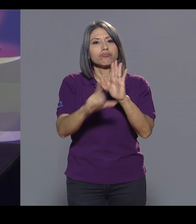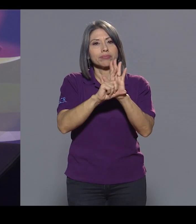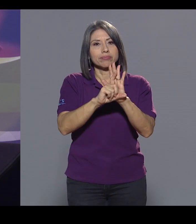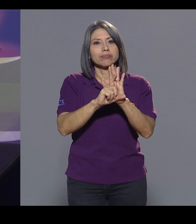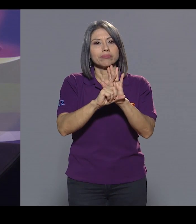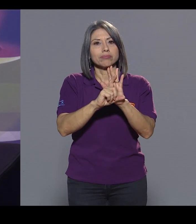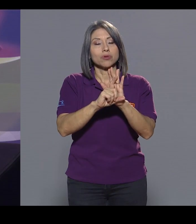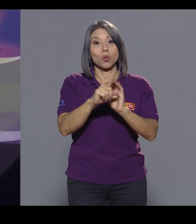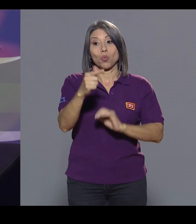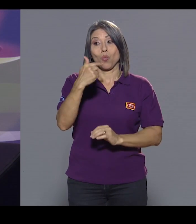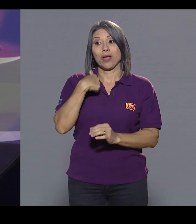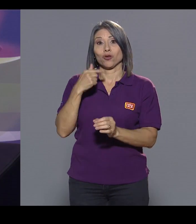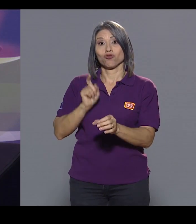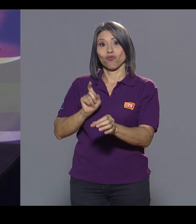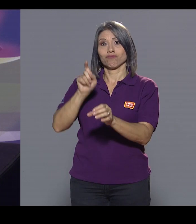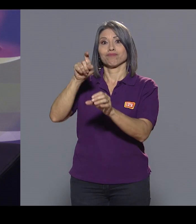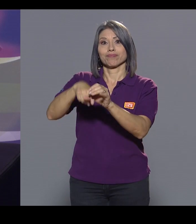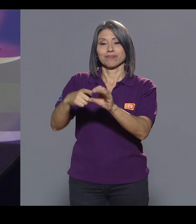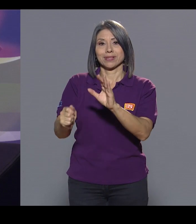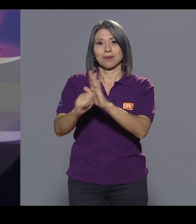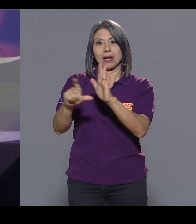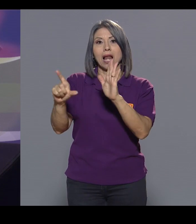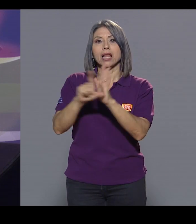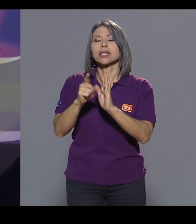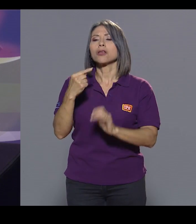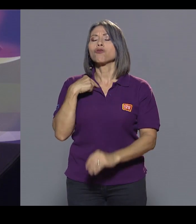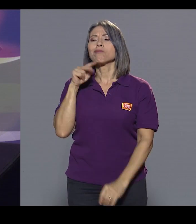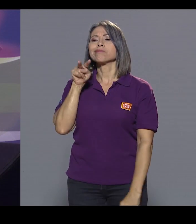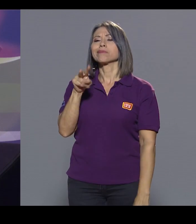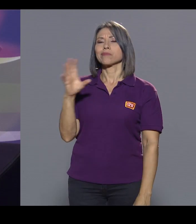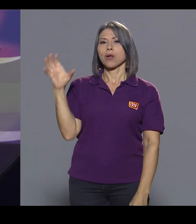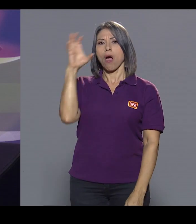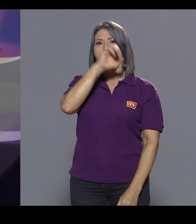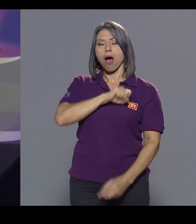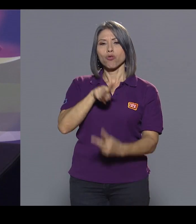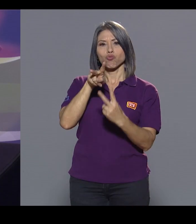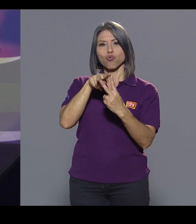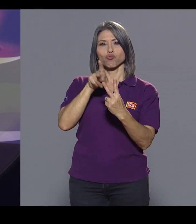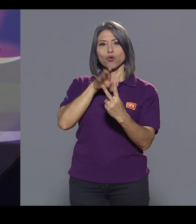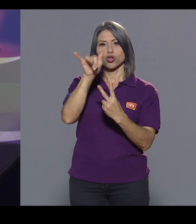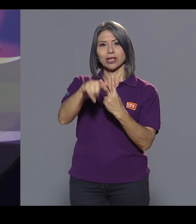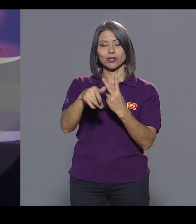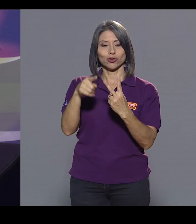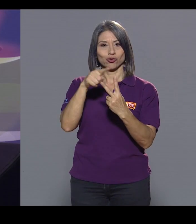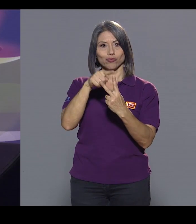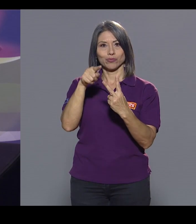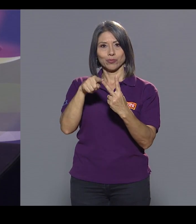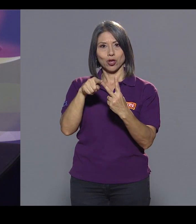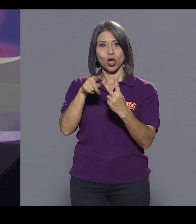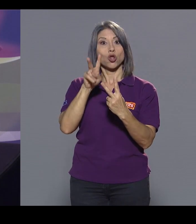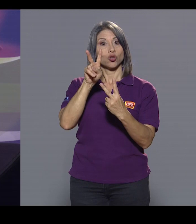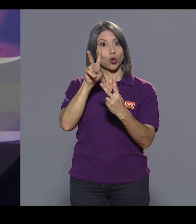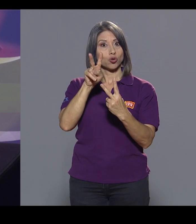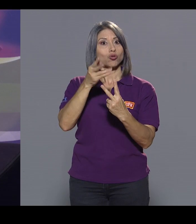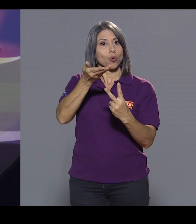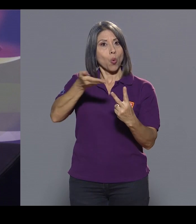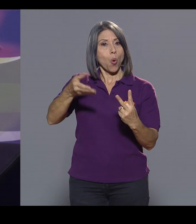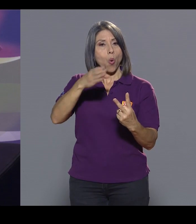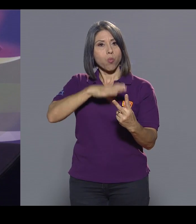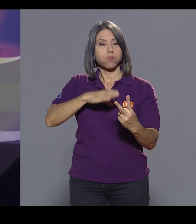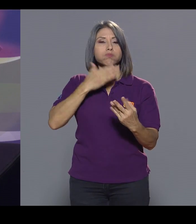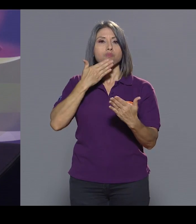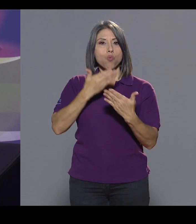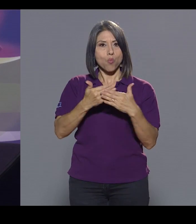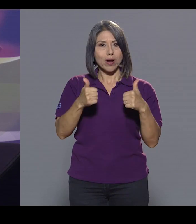respecto. Cuando llego a la Asamblea Legislativa me encuentro que hay dos proyectos y los dos tienen elementos muy